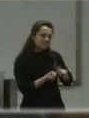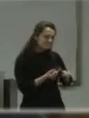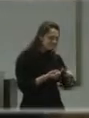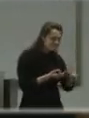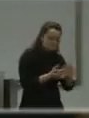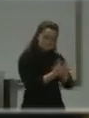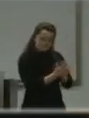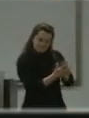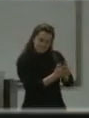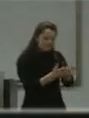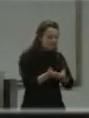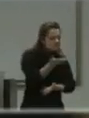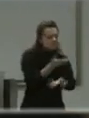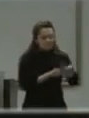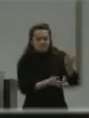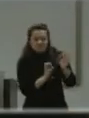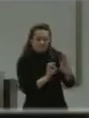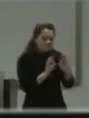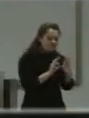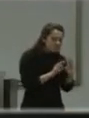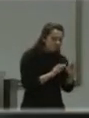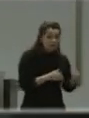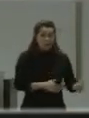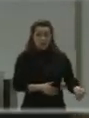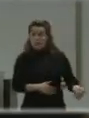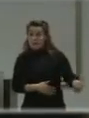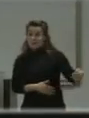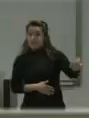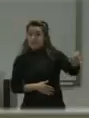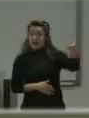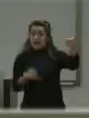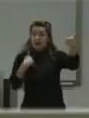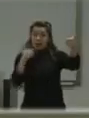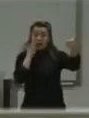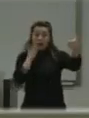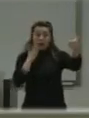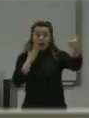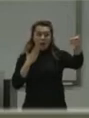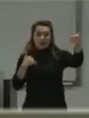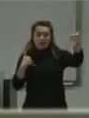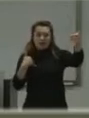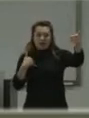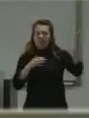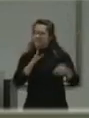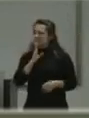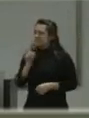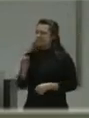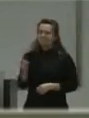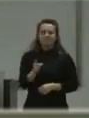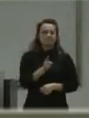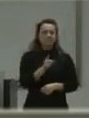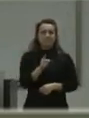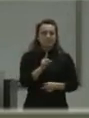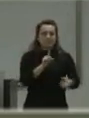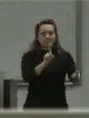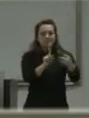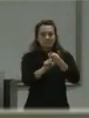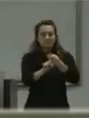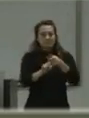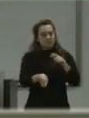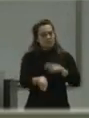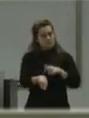que tengan relaciones afectivas sanas y que en la adolescencia y en la juventud sepamos elegir la pareja elegir el momento saber